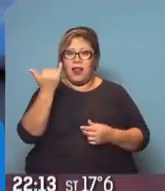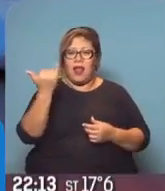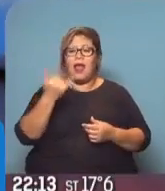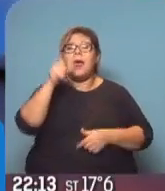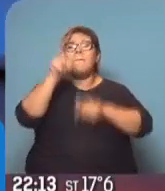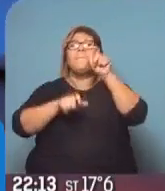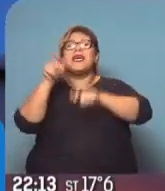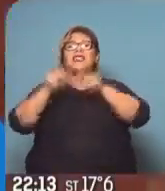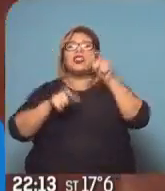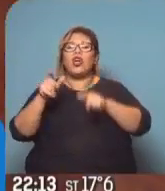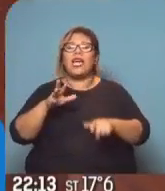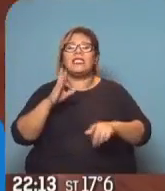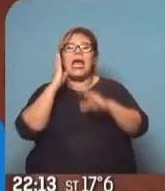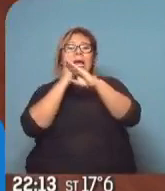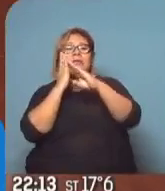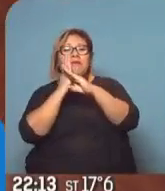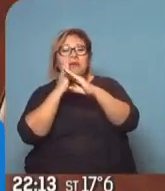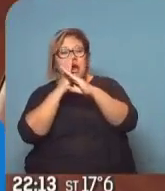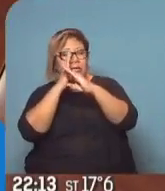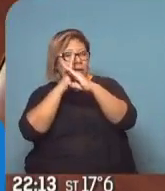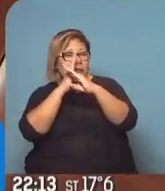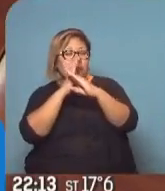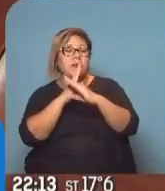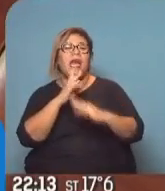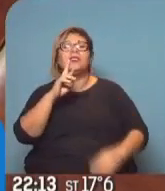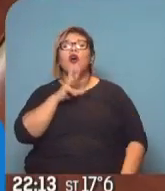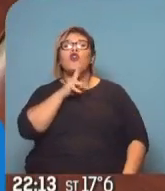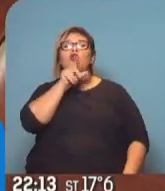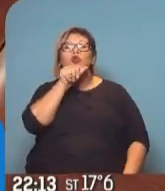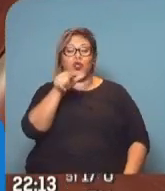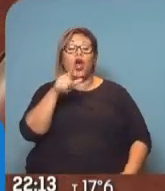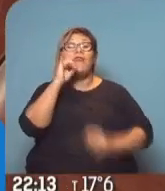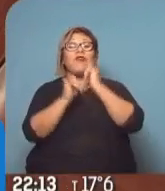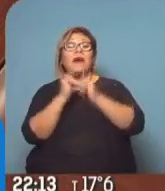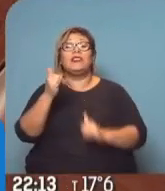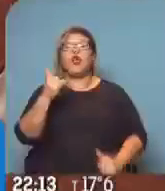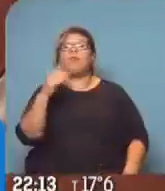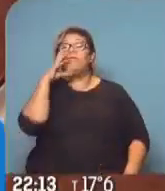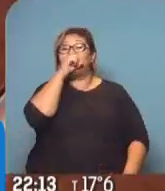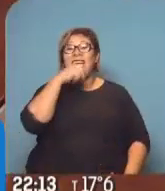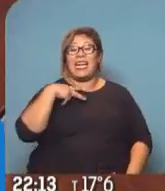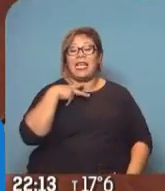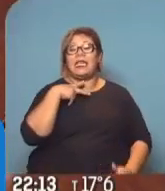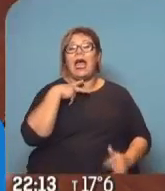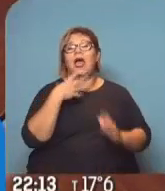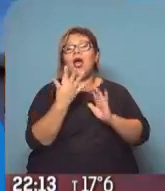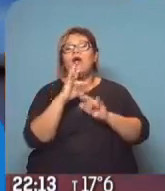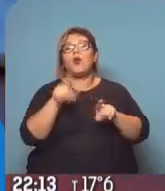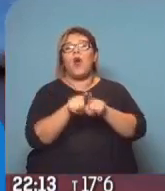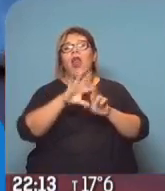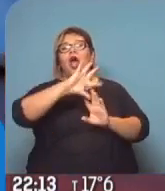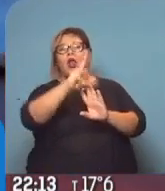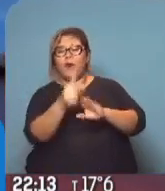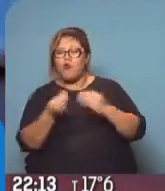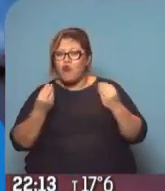rusos que fue nombrado por la investigación de Mueller que habrían robado esta información. Ahora, ¿cómo llega a un sitio que recibe